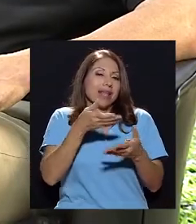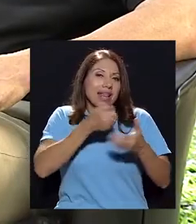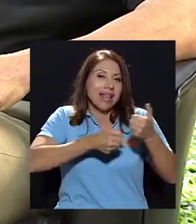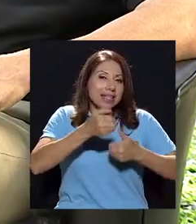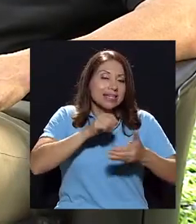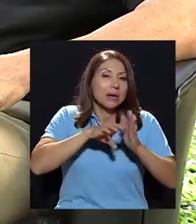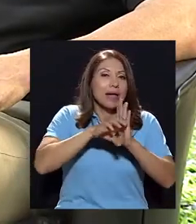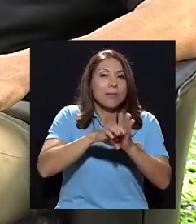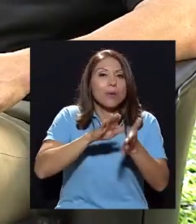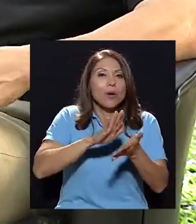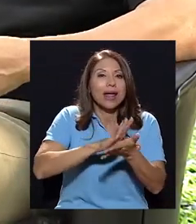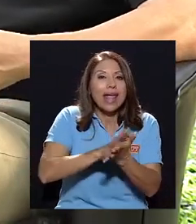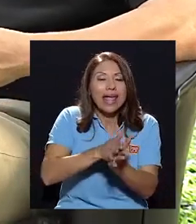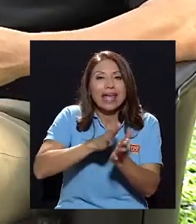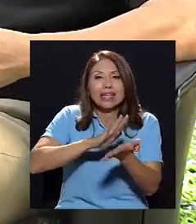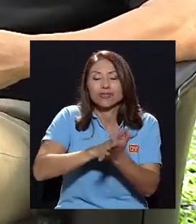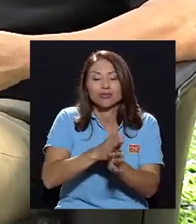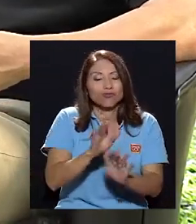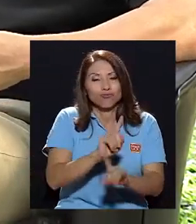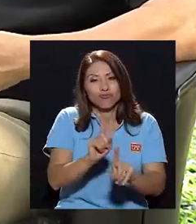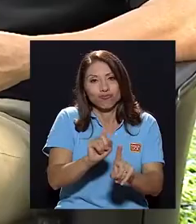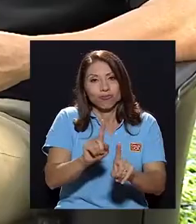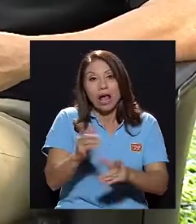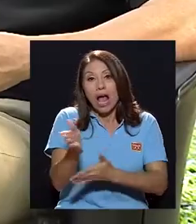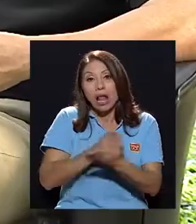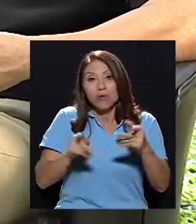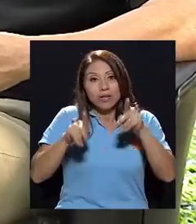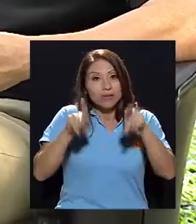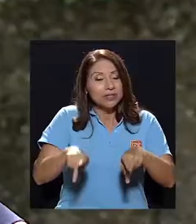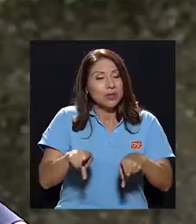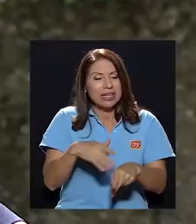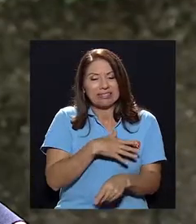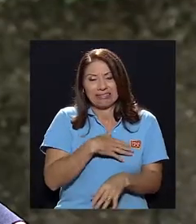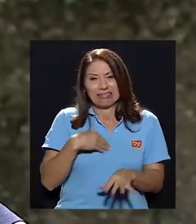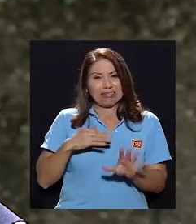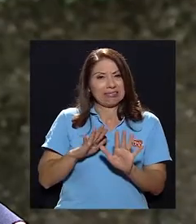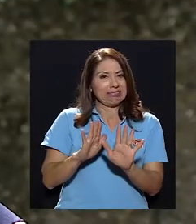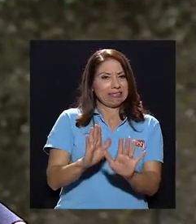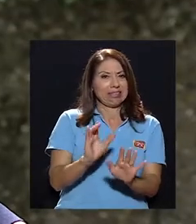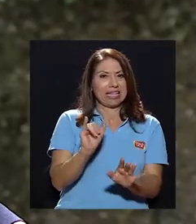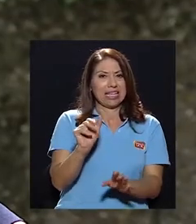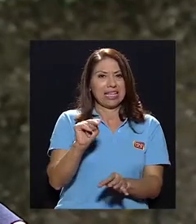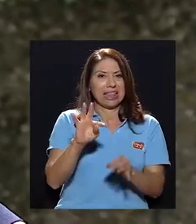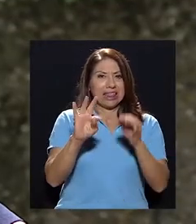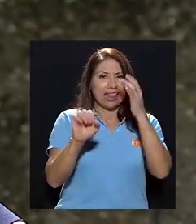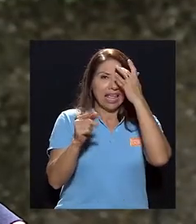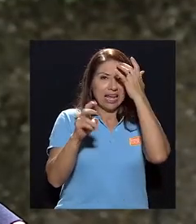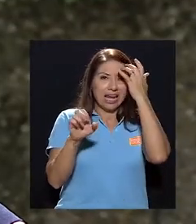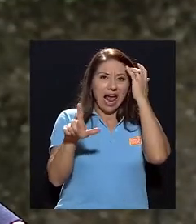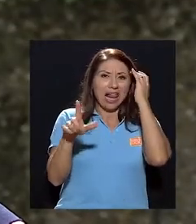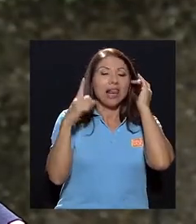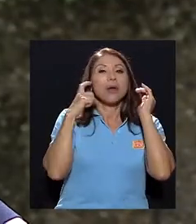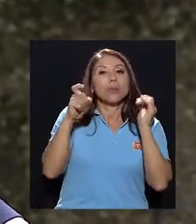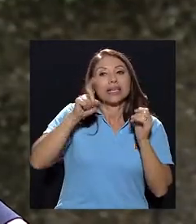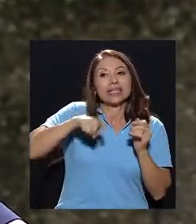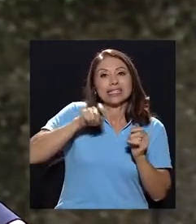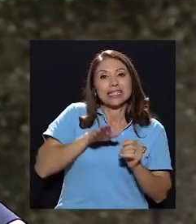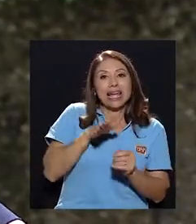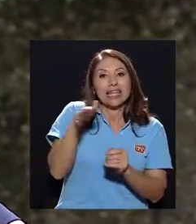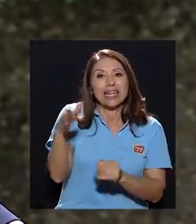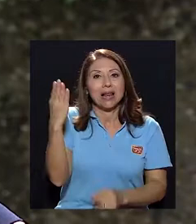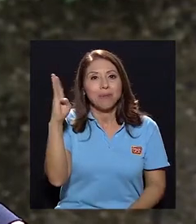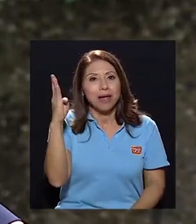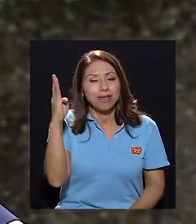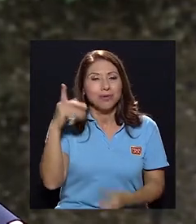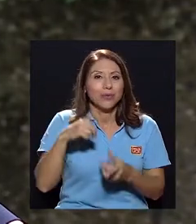queso. Algunas personas no toleran los productos integrales porque eso les da ganas de ir al baño, ¿verdad? Entonces